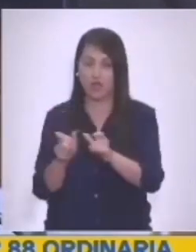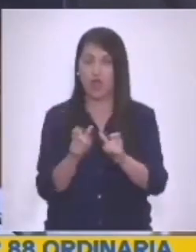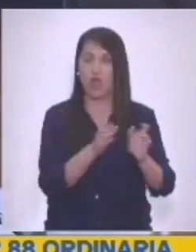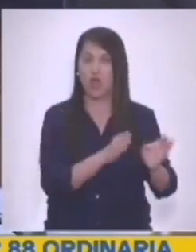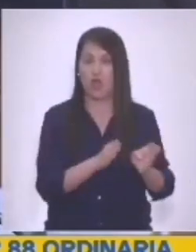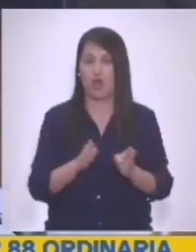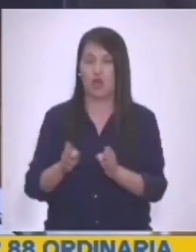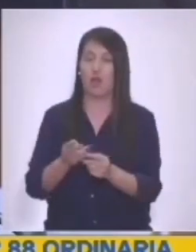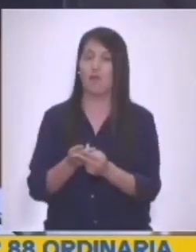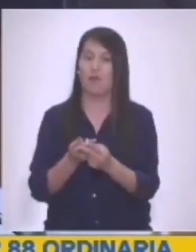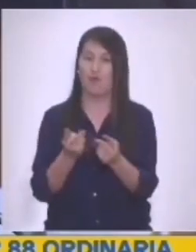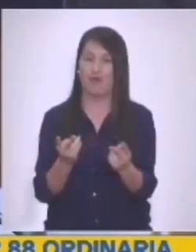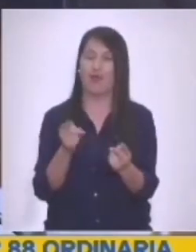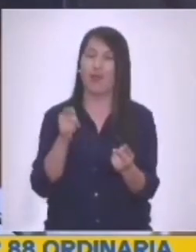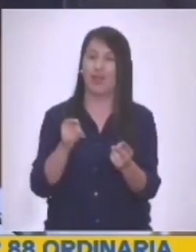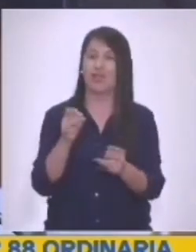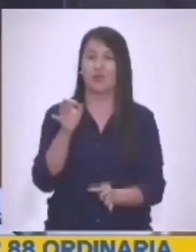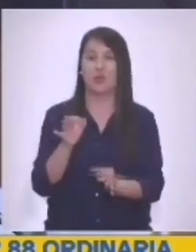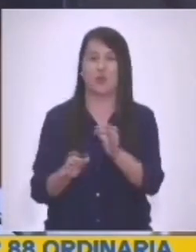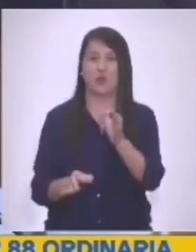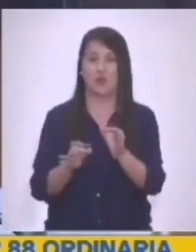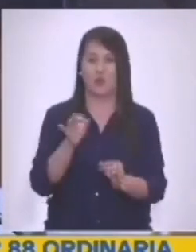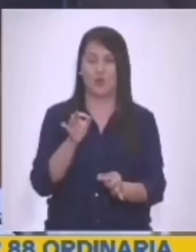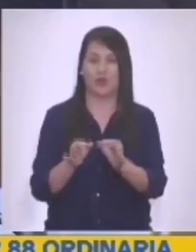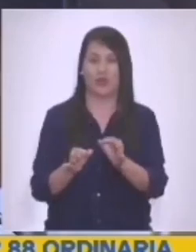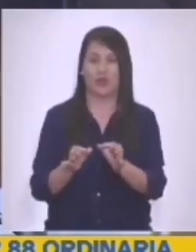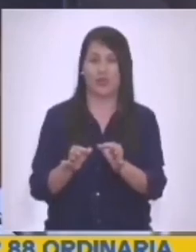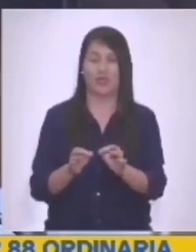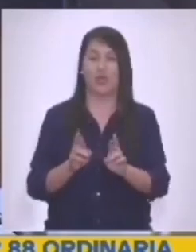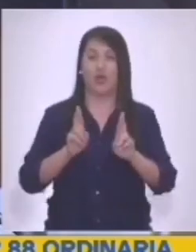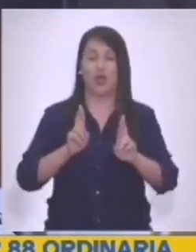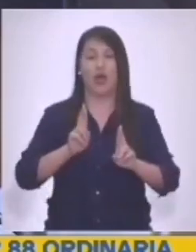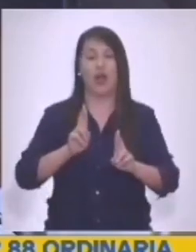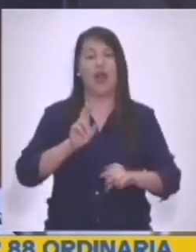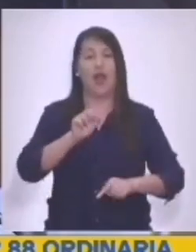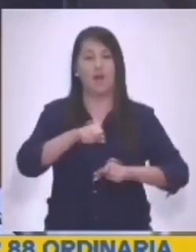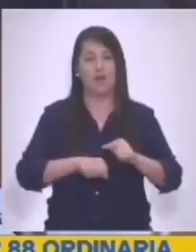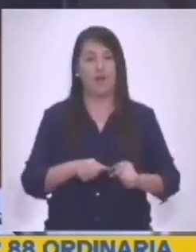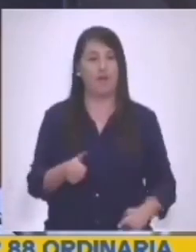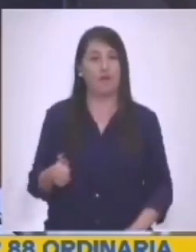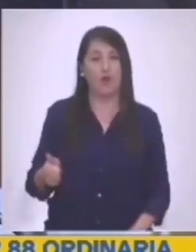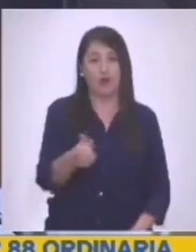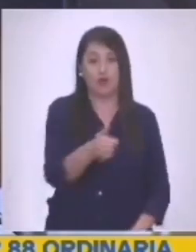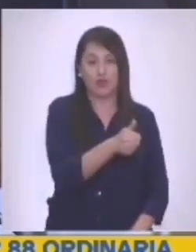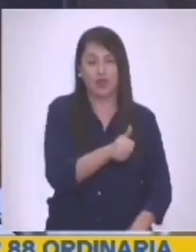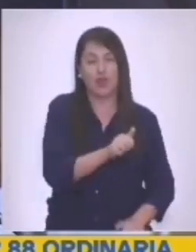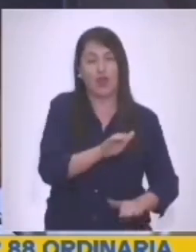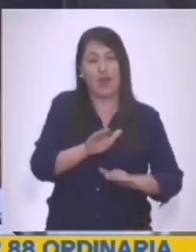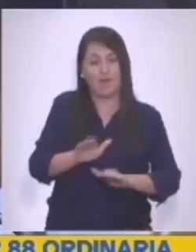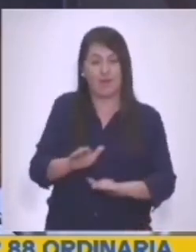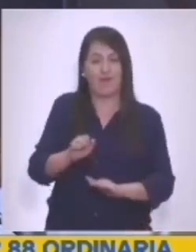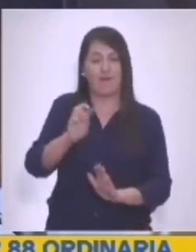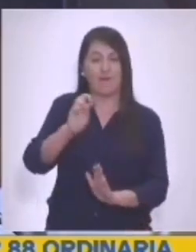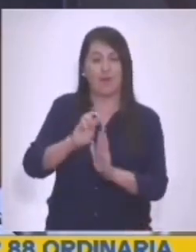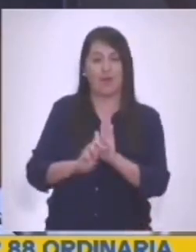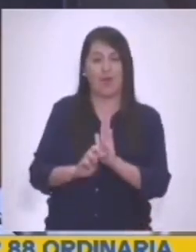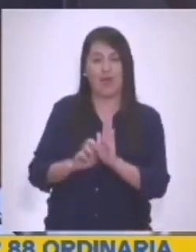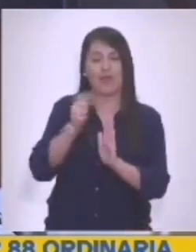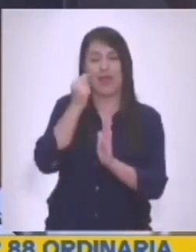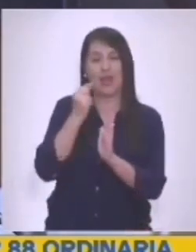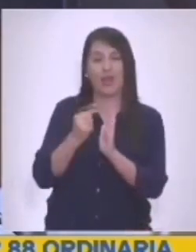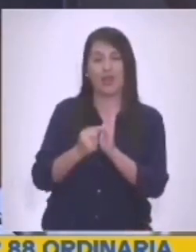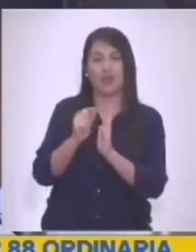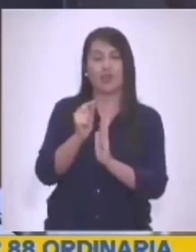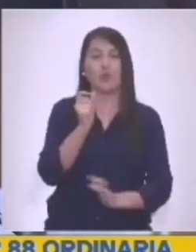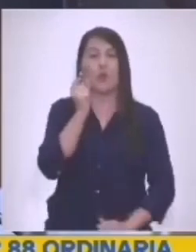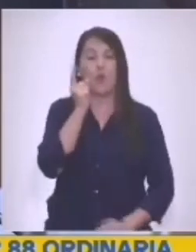eso en justicia señor presidente Yo espero que aprobemos por unanimidad este proyecto que reconoce la especialización de la